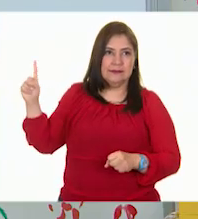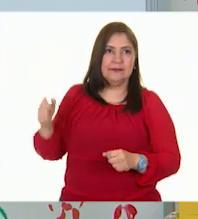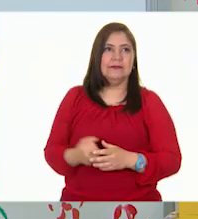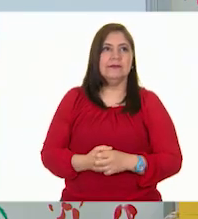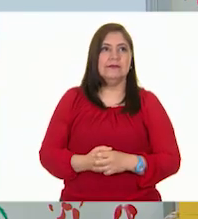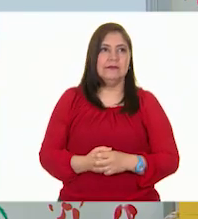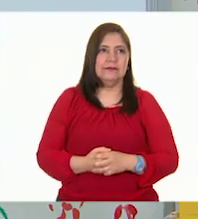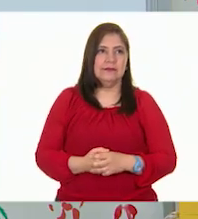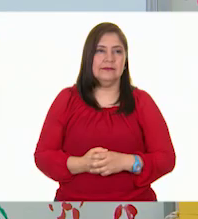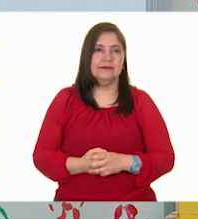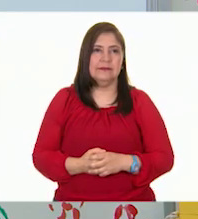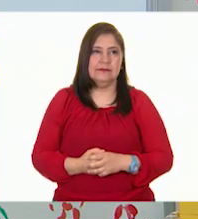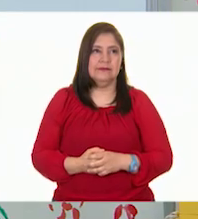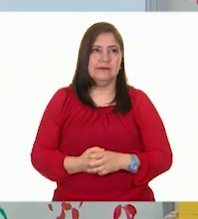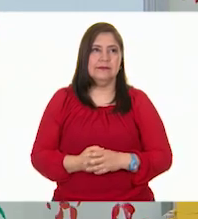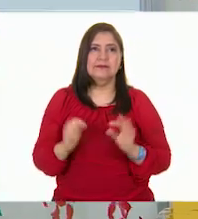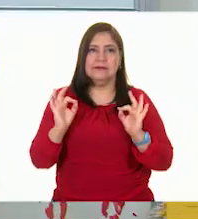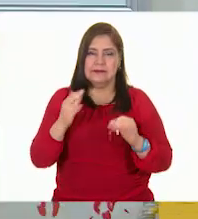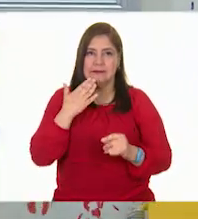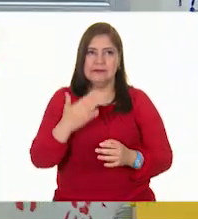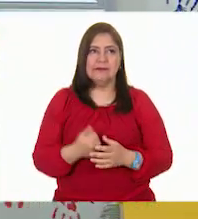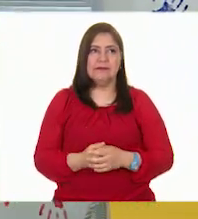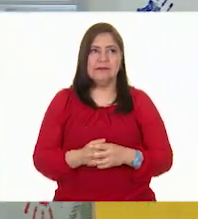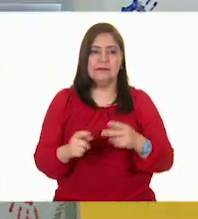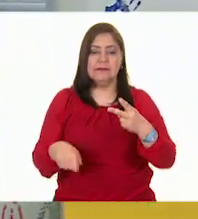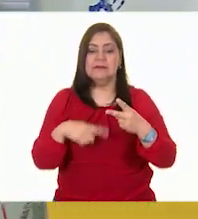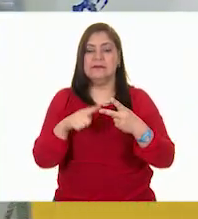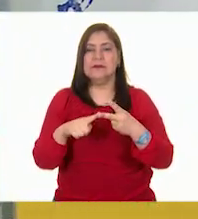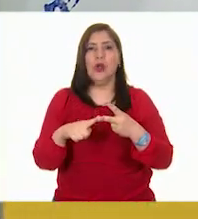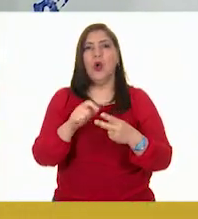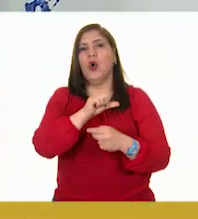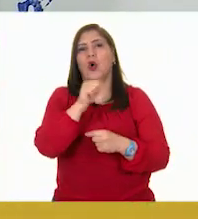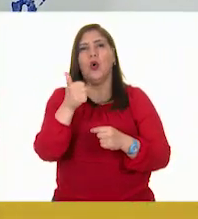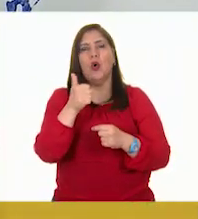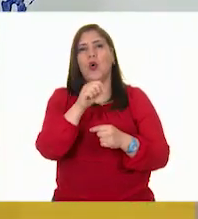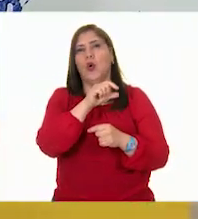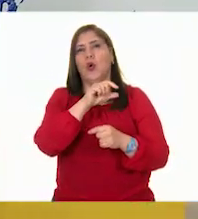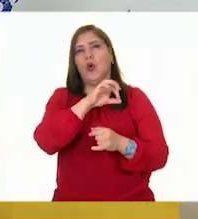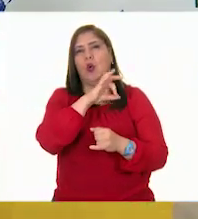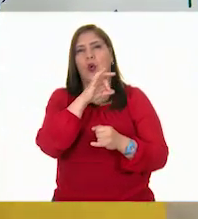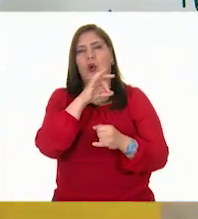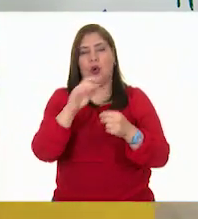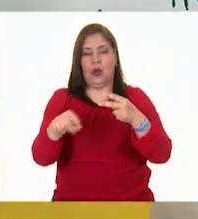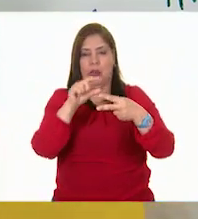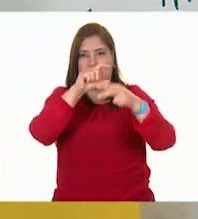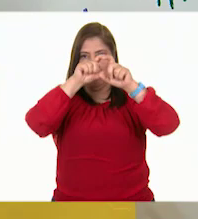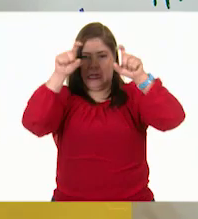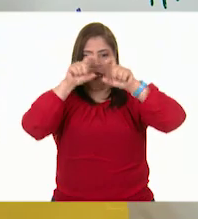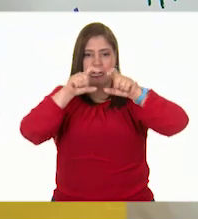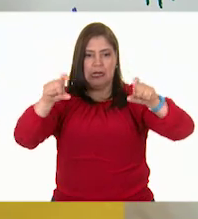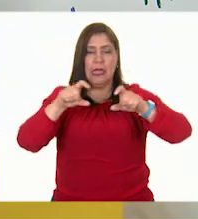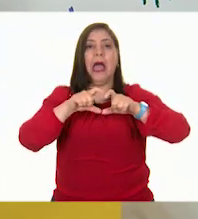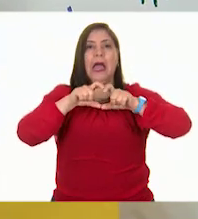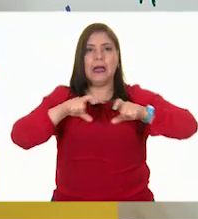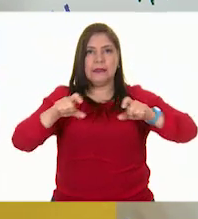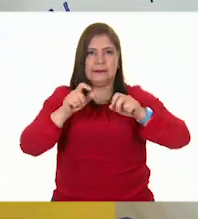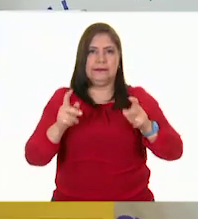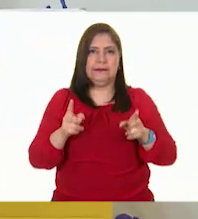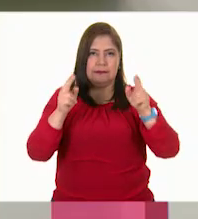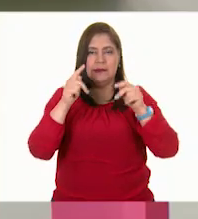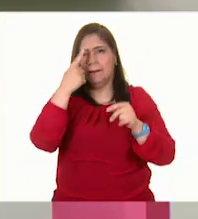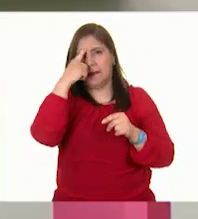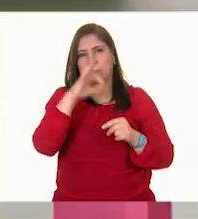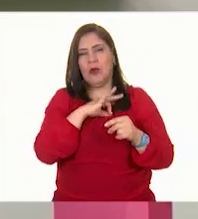bien, excelente. Vamos con el último párrafo. Lectura en voz alta para poder comprender.